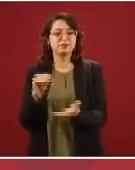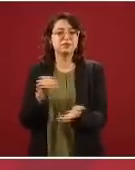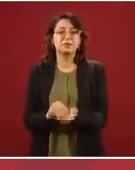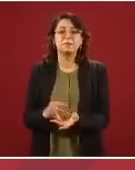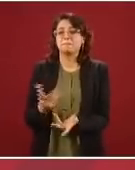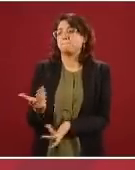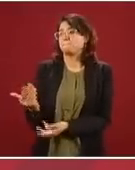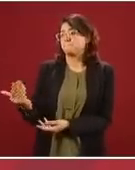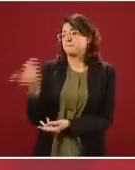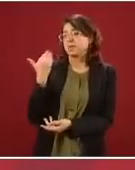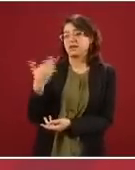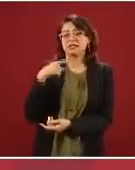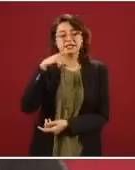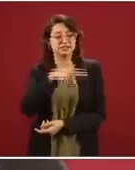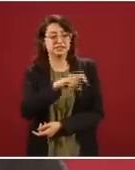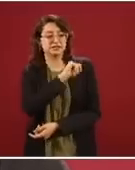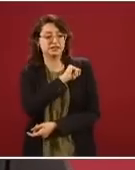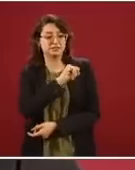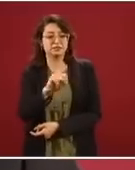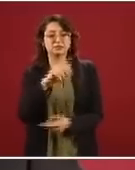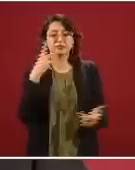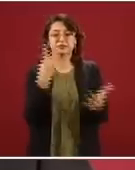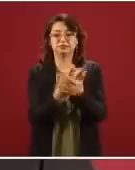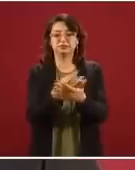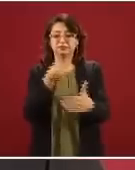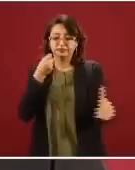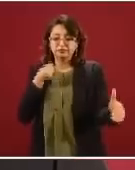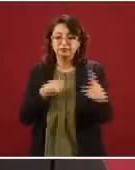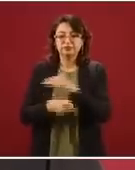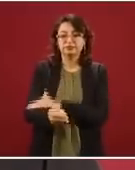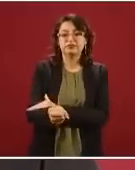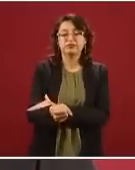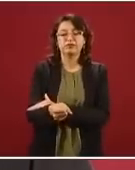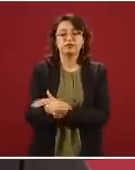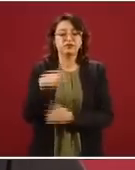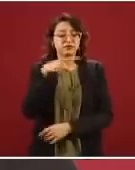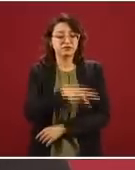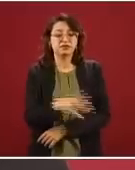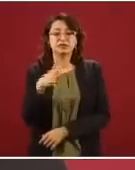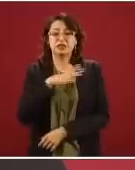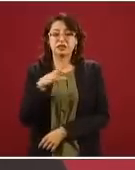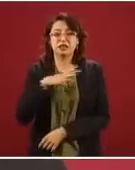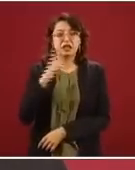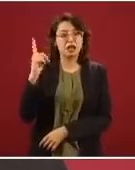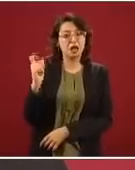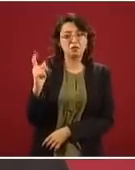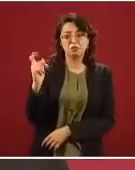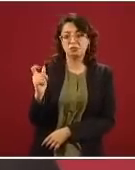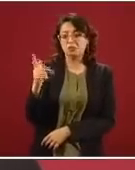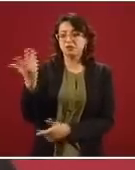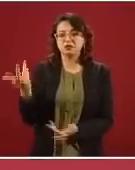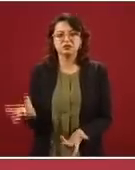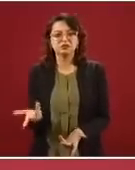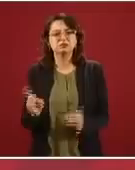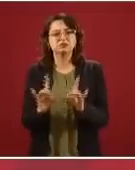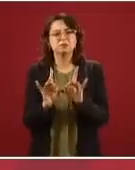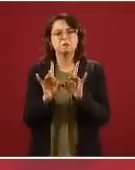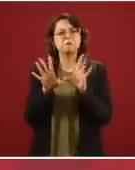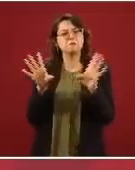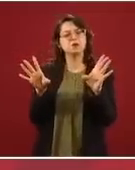presunto delincuente, hasta con armamento, y de